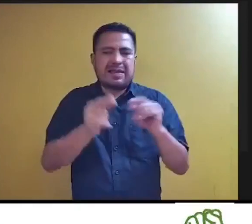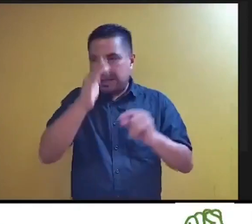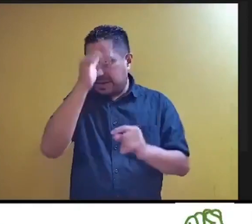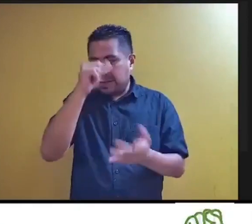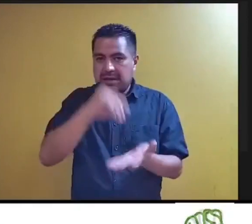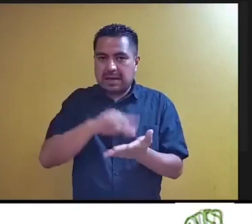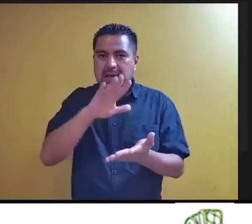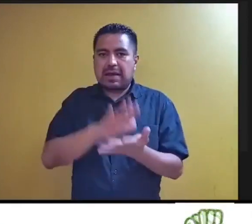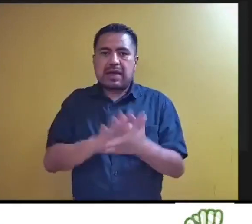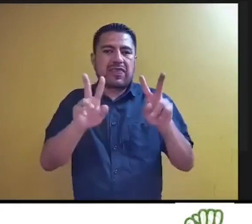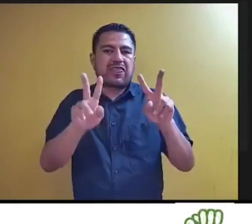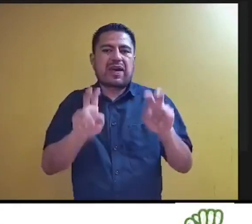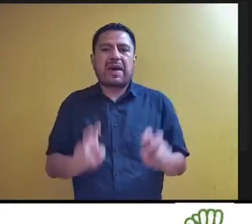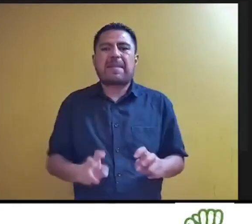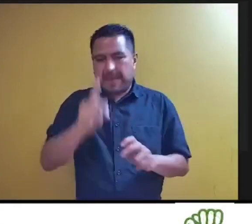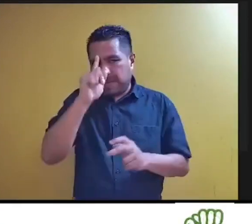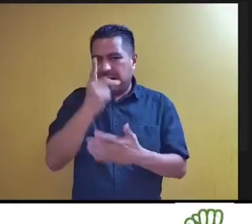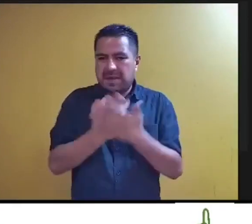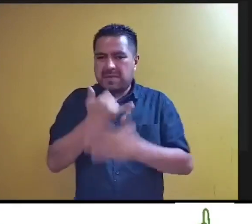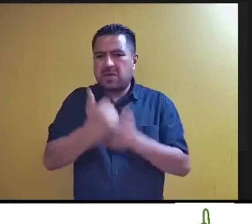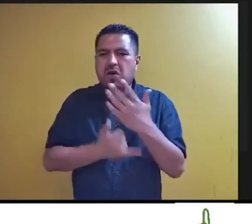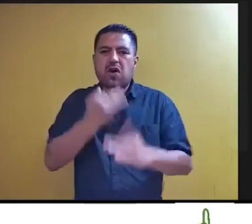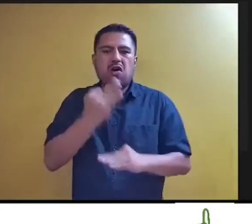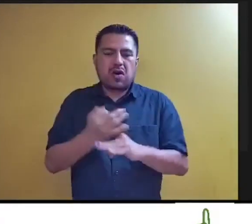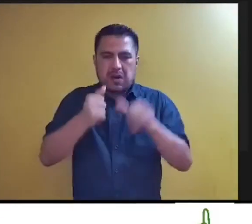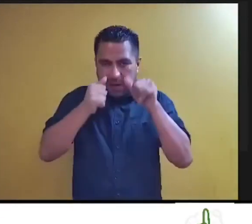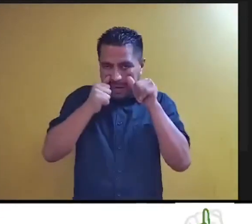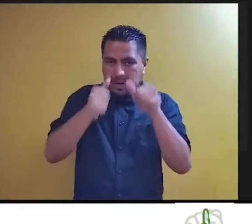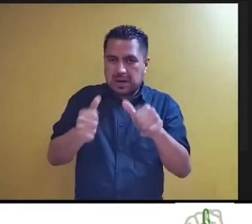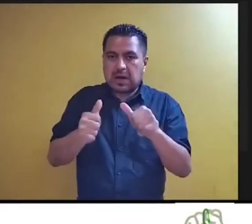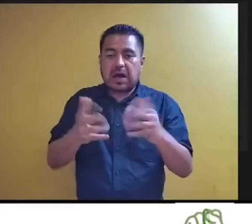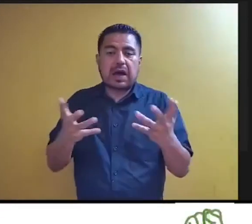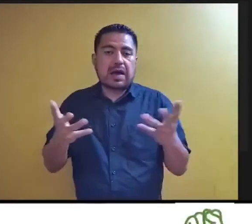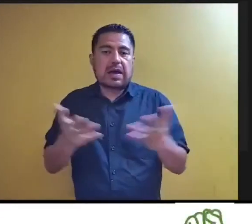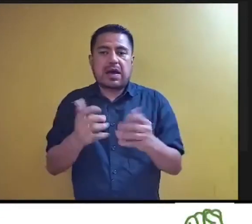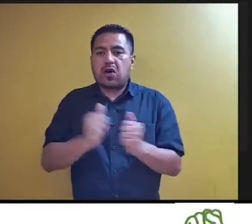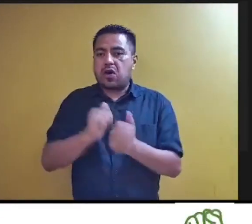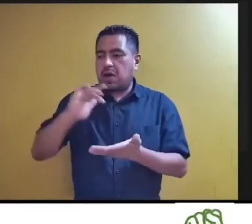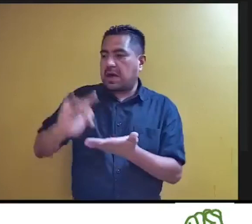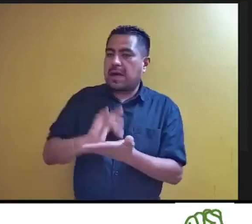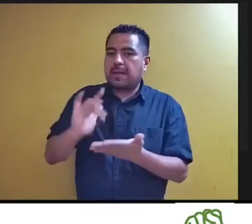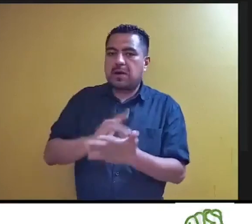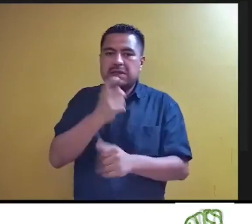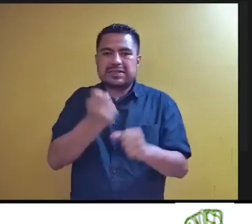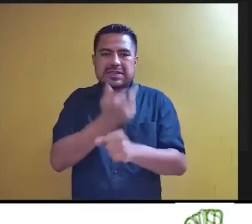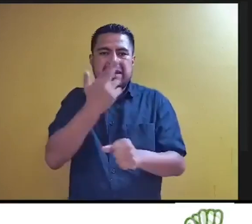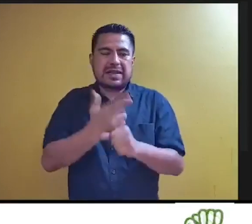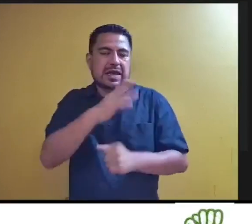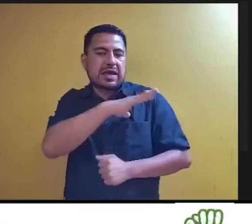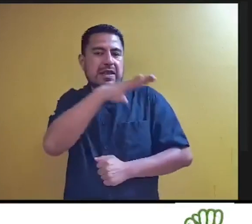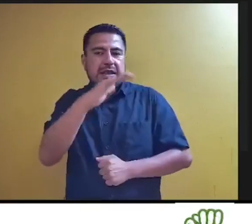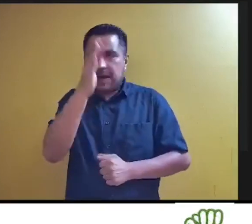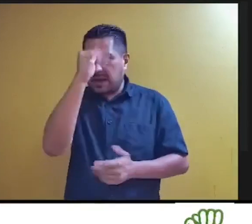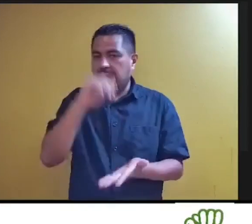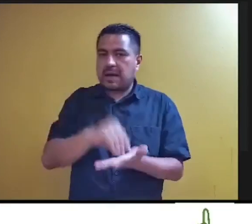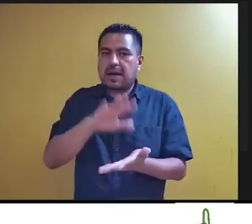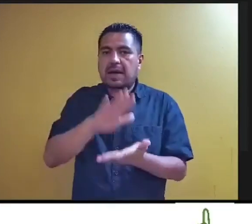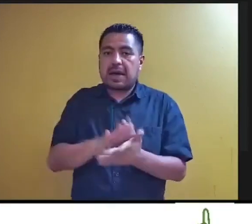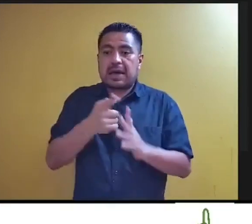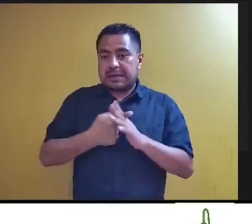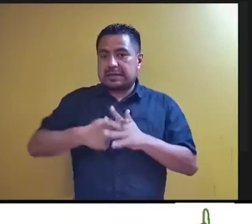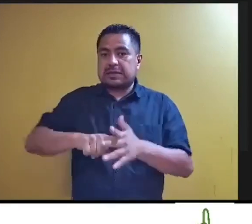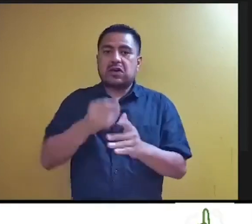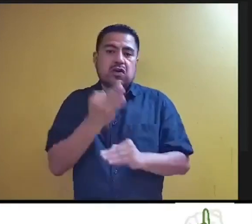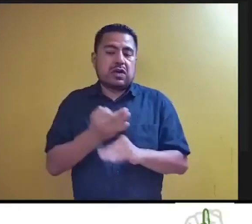acuerdo y los resolutivos de los proyectos que nos ocupan se realizarán con el apoyo del secretario general de acuerdos a efecto de iniciar